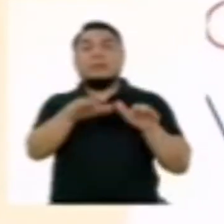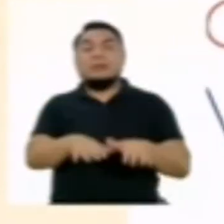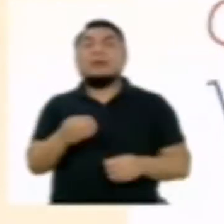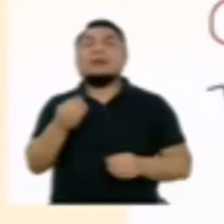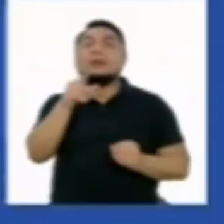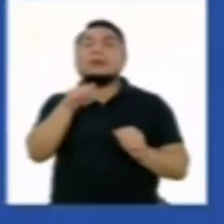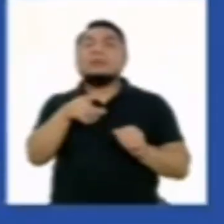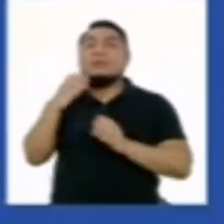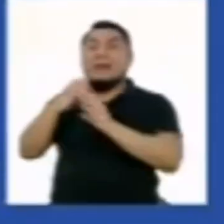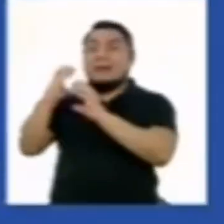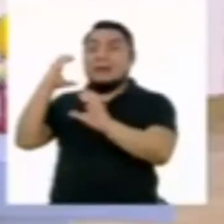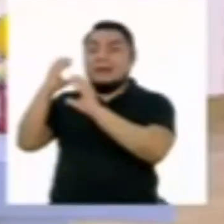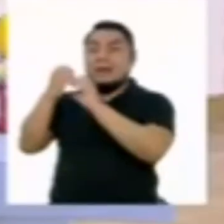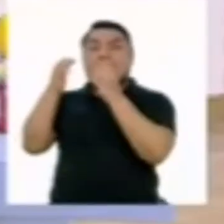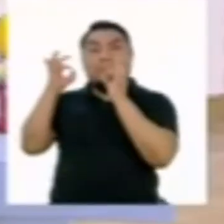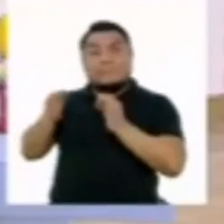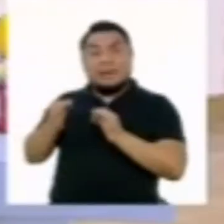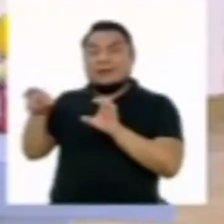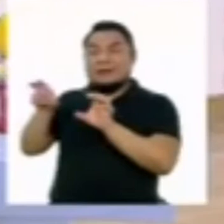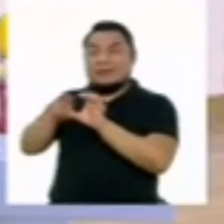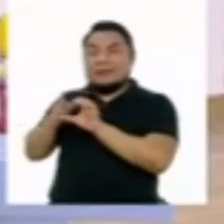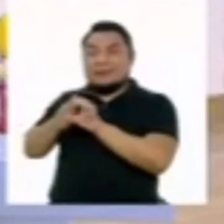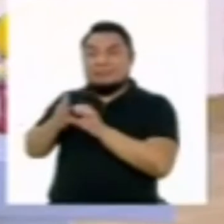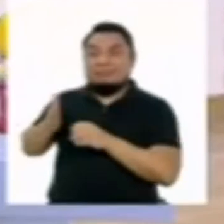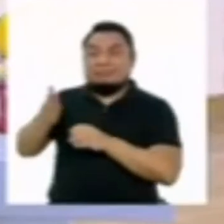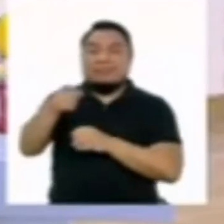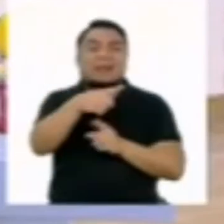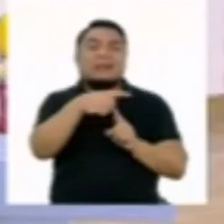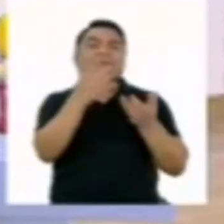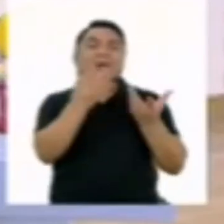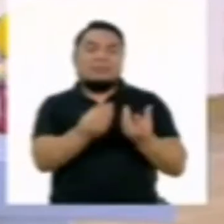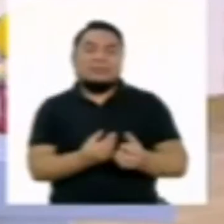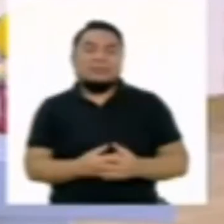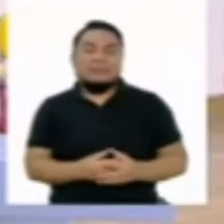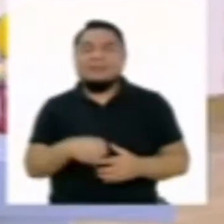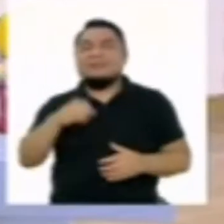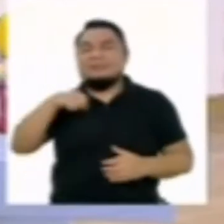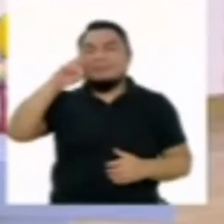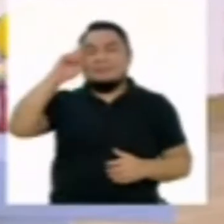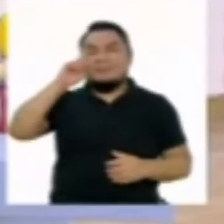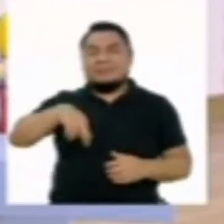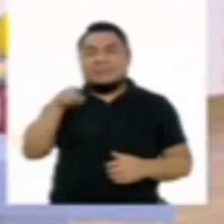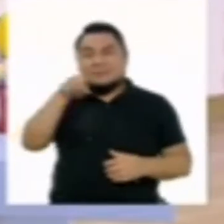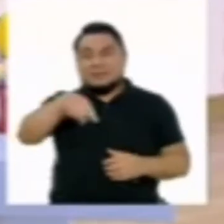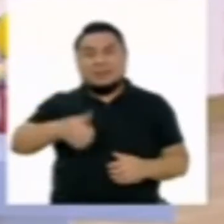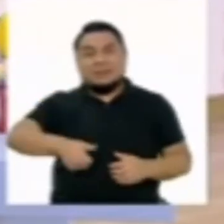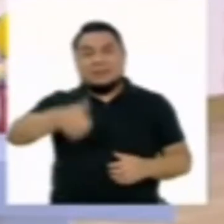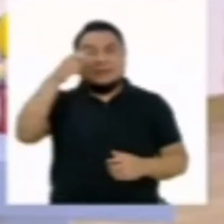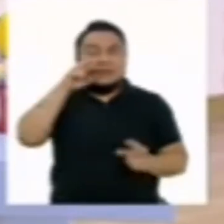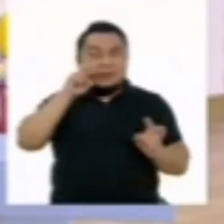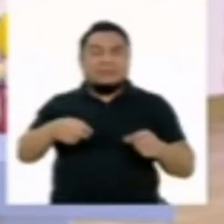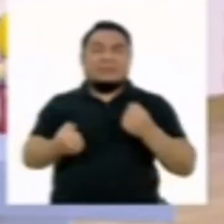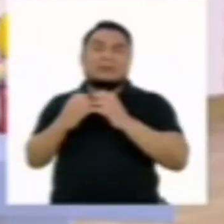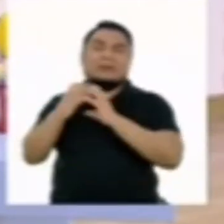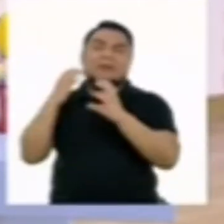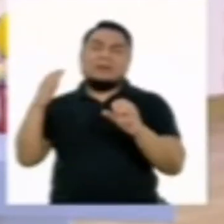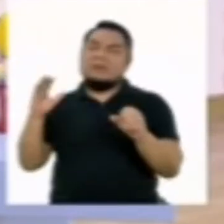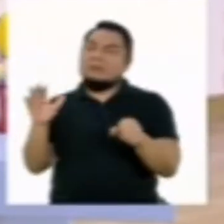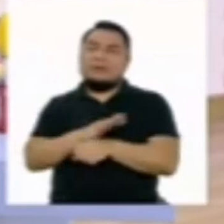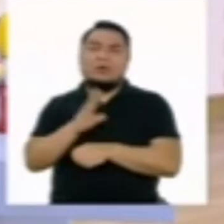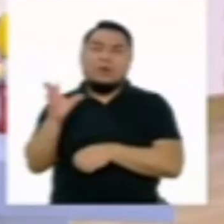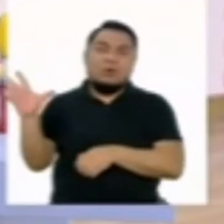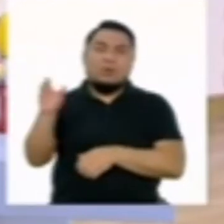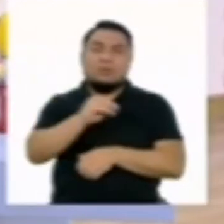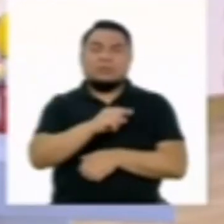transporte masivo de calidad. Pero es cierto, las autoridades competentes deben mirar el servicio de transporte de manera